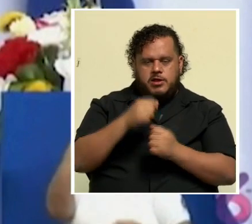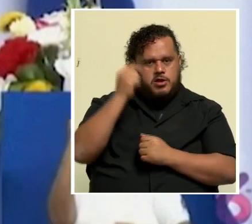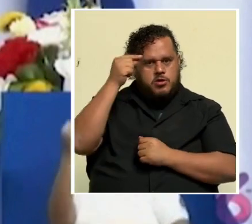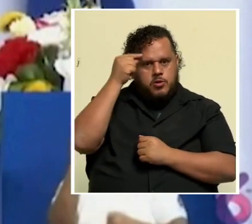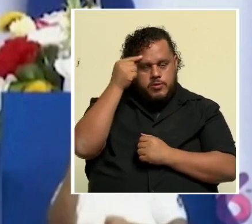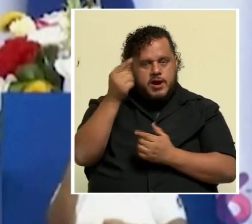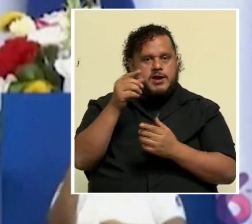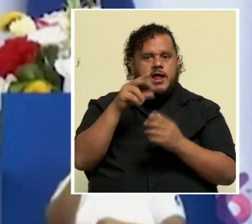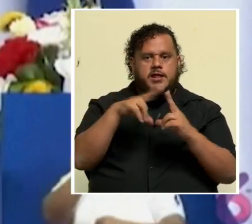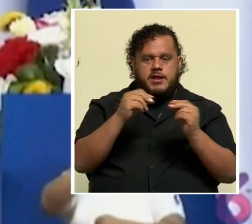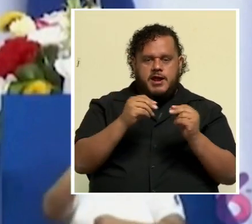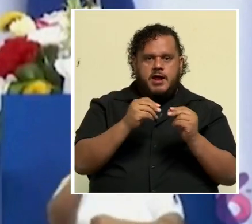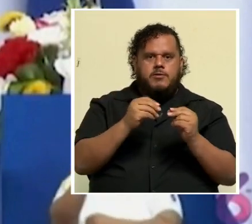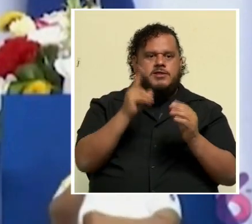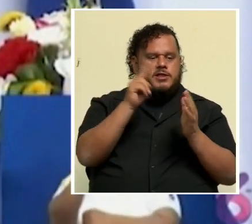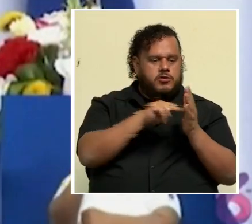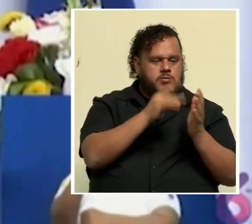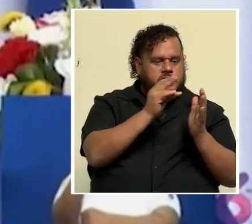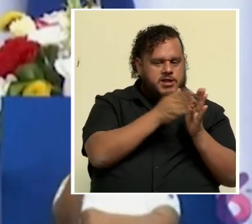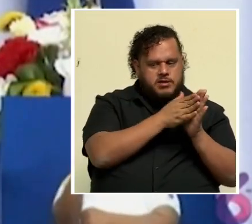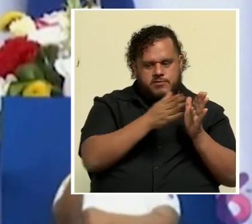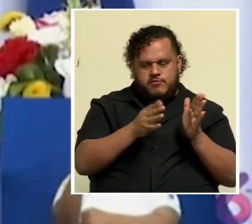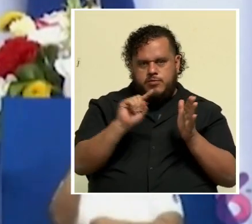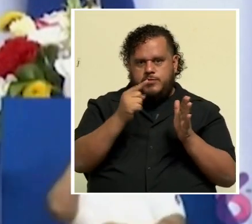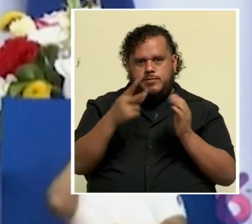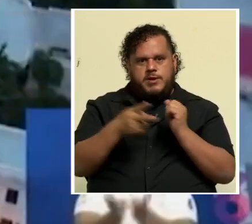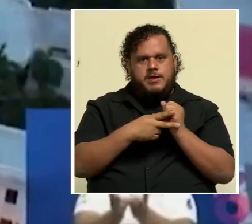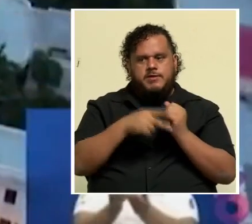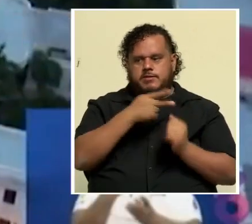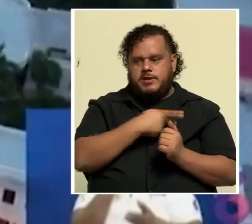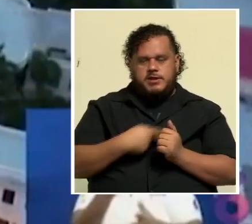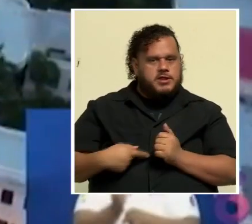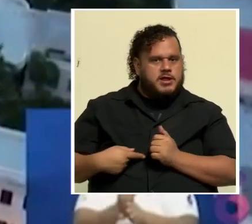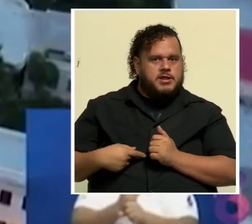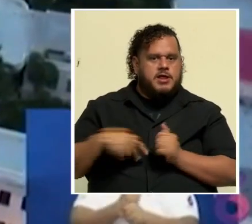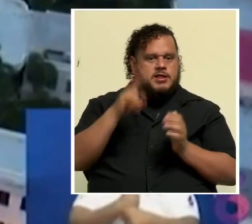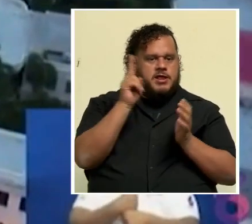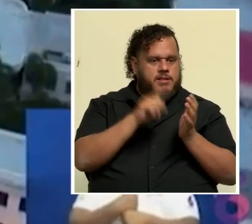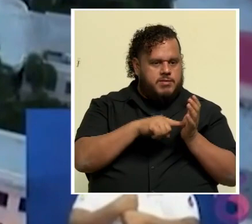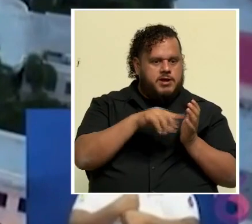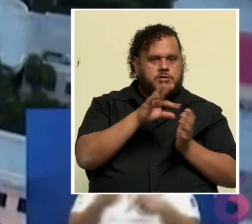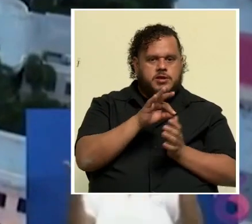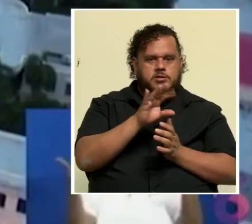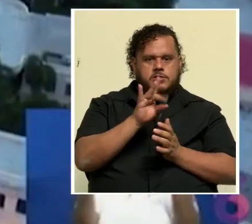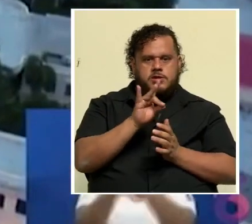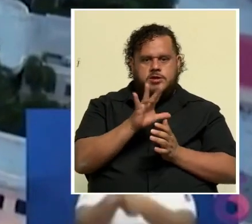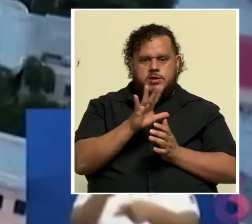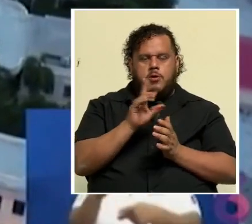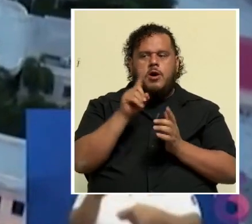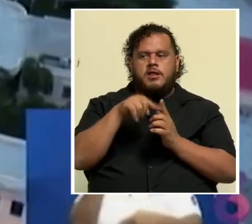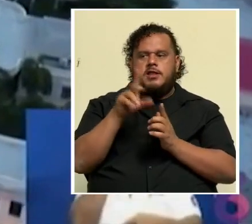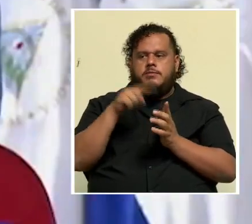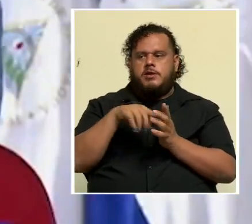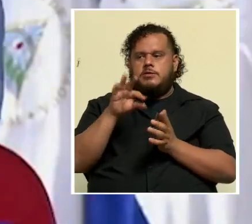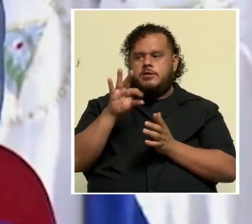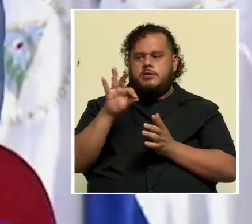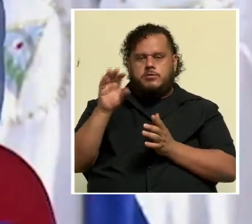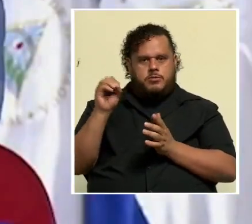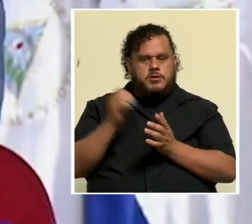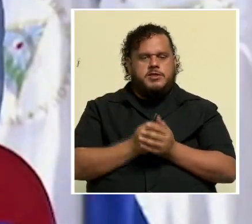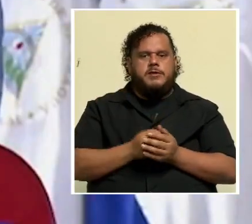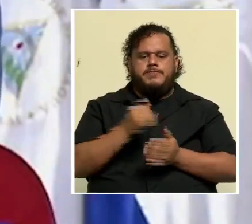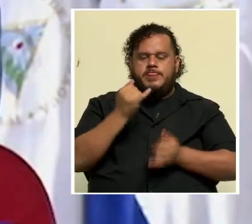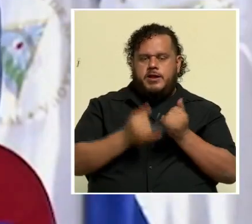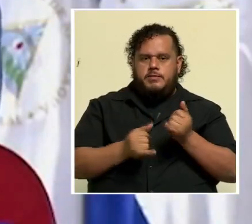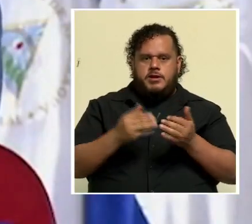forma consecutiva desde 2007, aunque fue por primera vez presidente del país de 1985 a 1990. Si acaba su